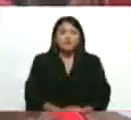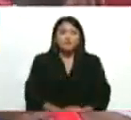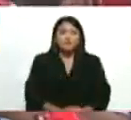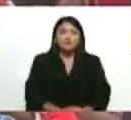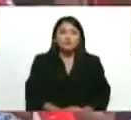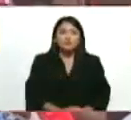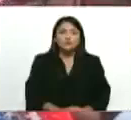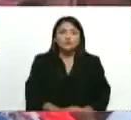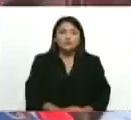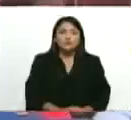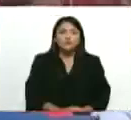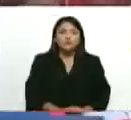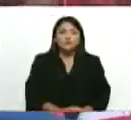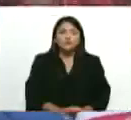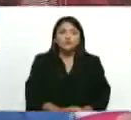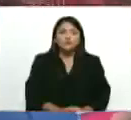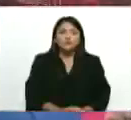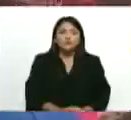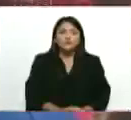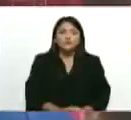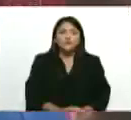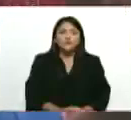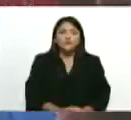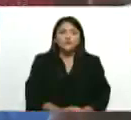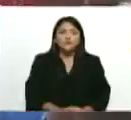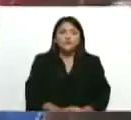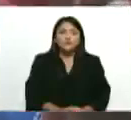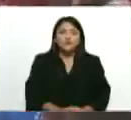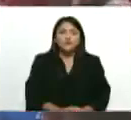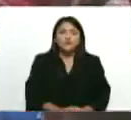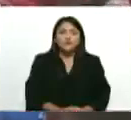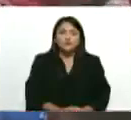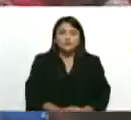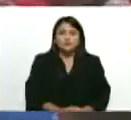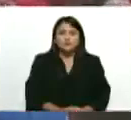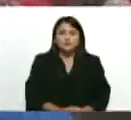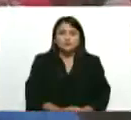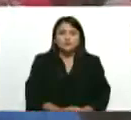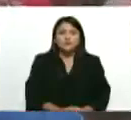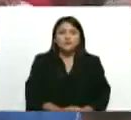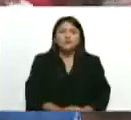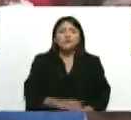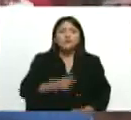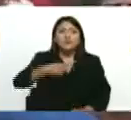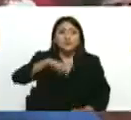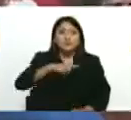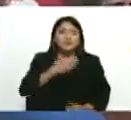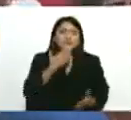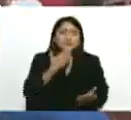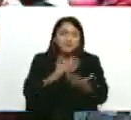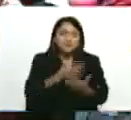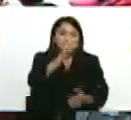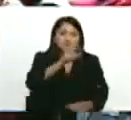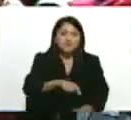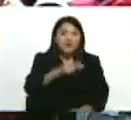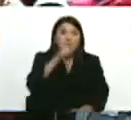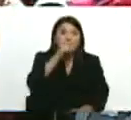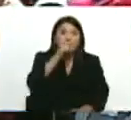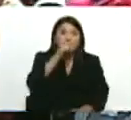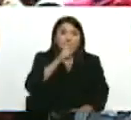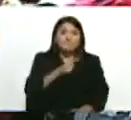Nosotros, el compañero Enlace, gobernador José Alejandro Terán, a quien le agradezco esta hermosa